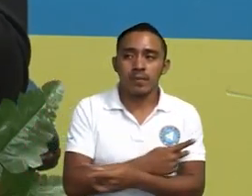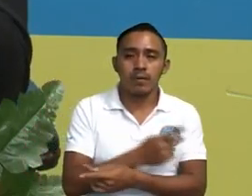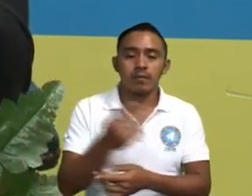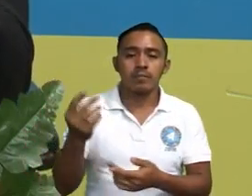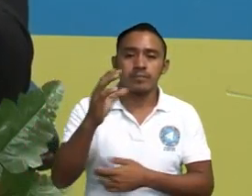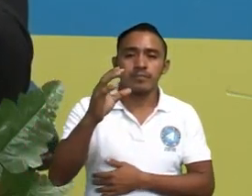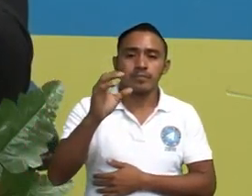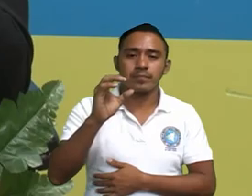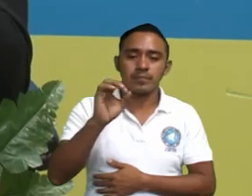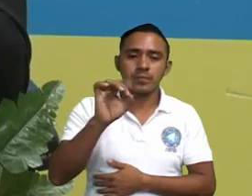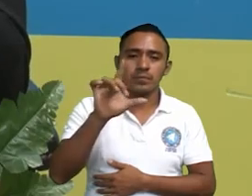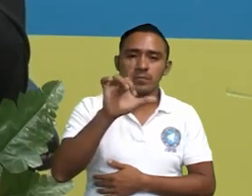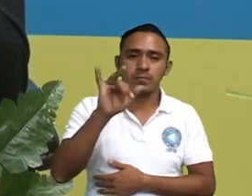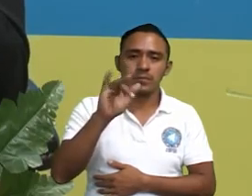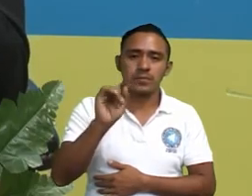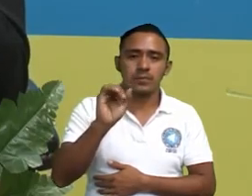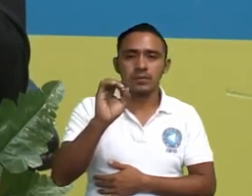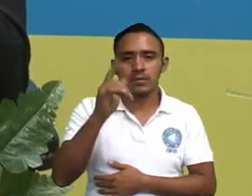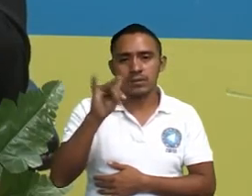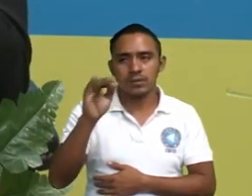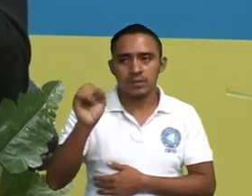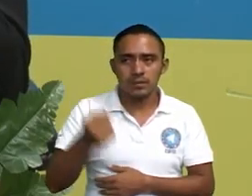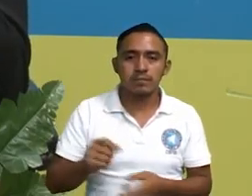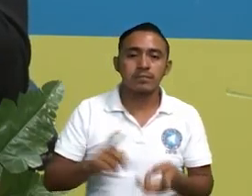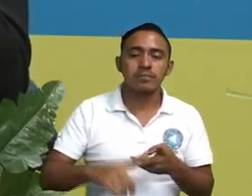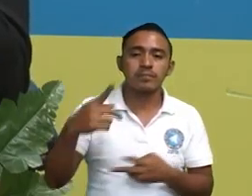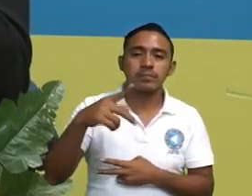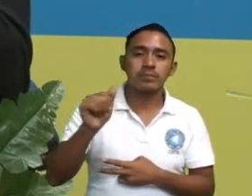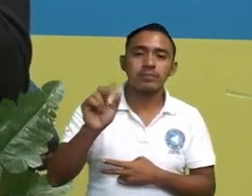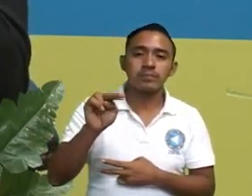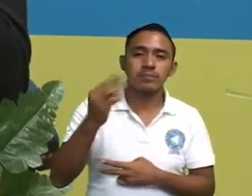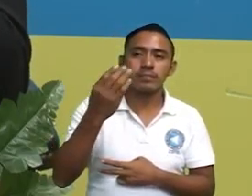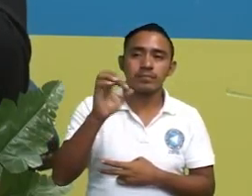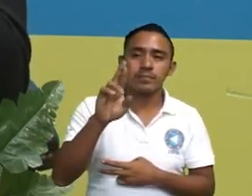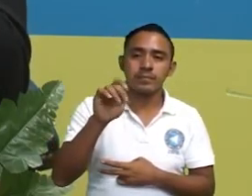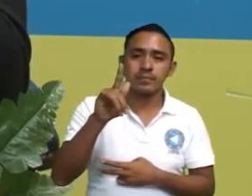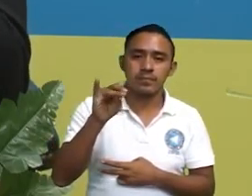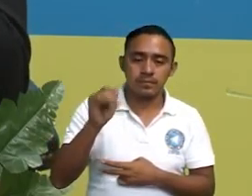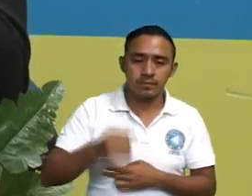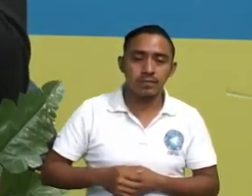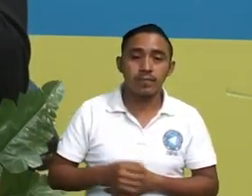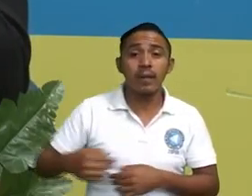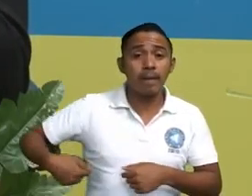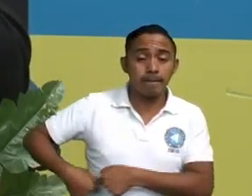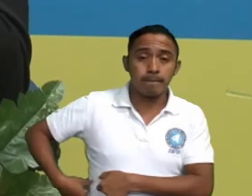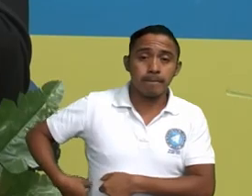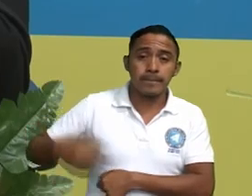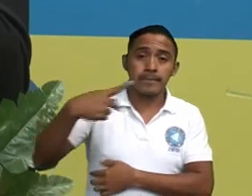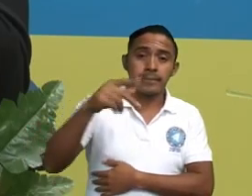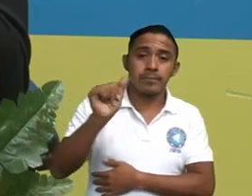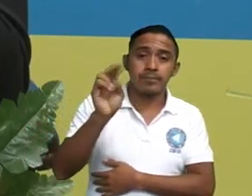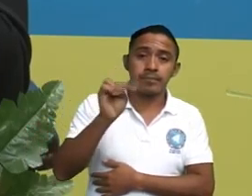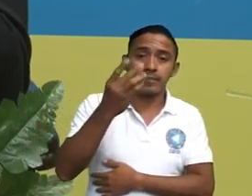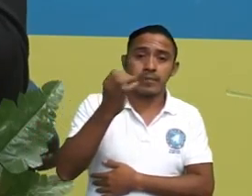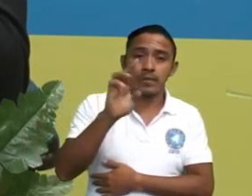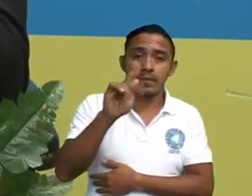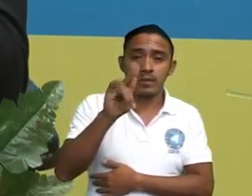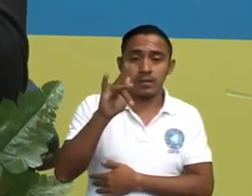la coledocolitiasis con la pancreatitis aguda de origen biliar. La pancreatitis aguda se debe a la obstrucción